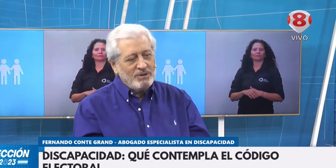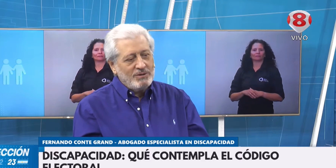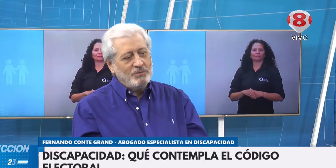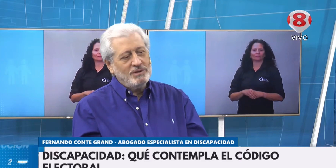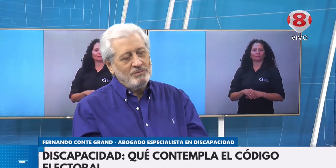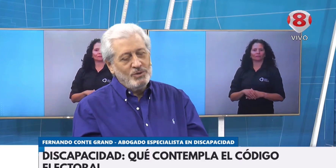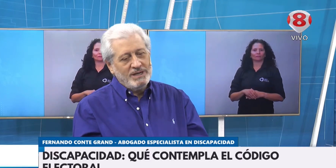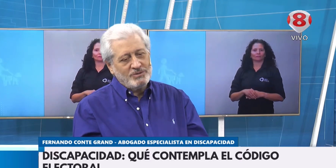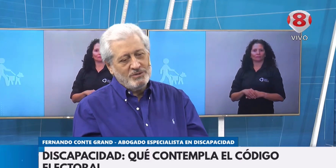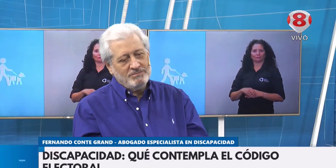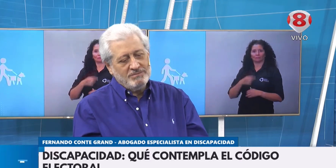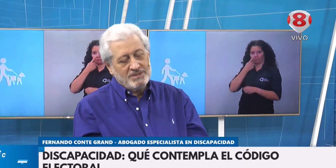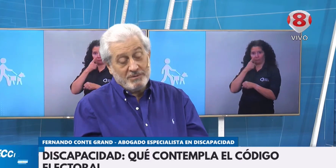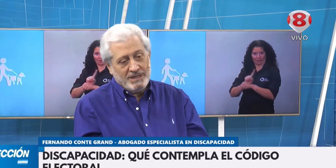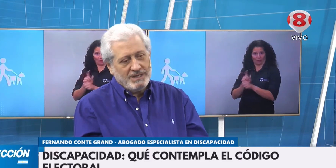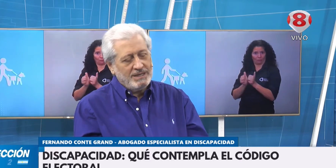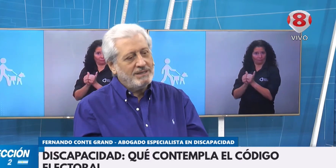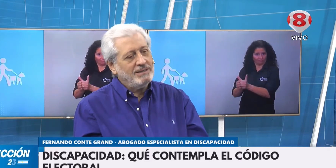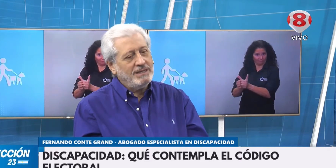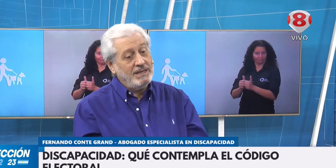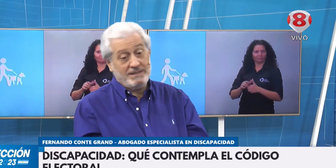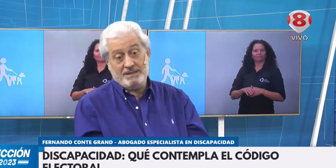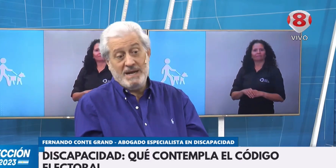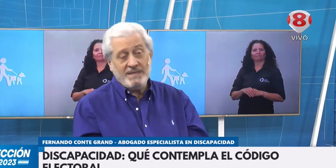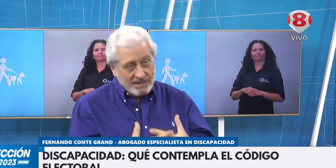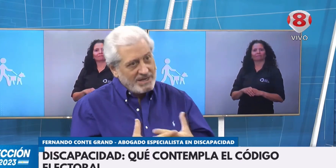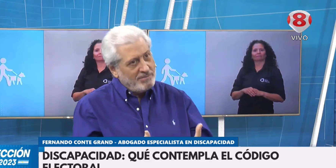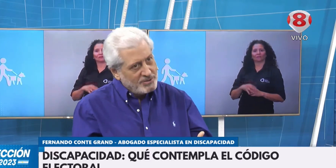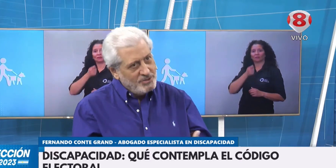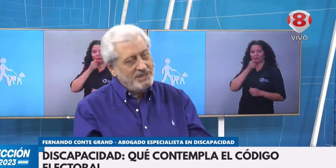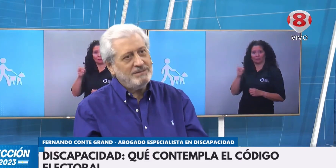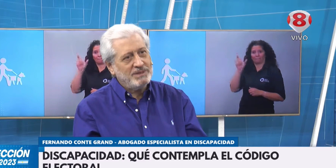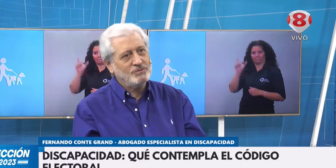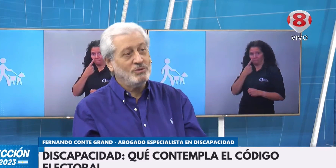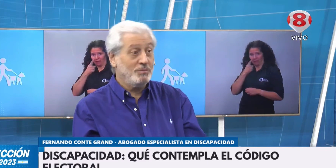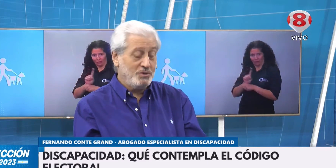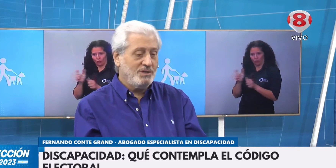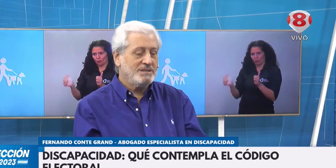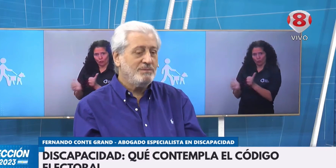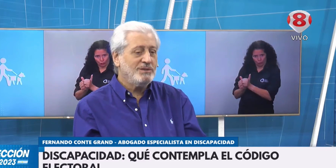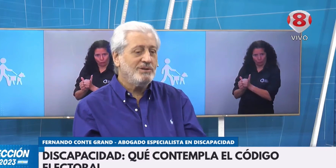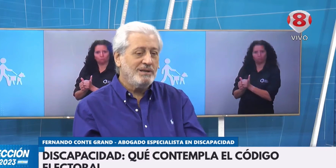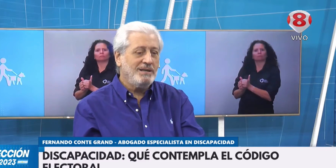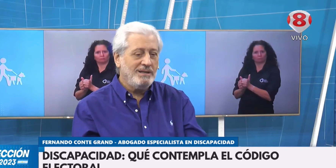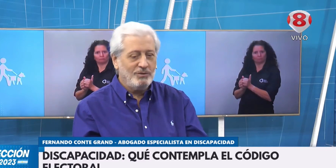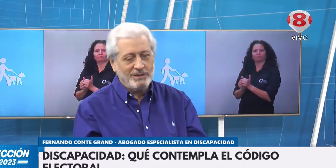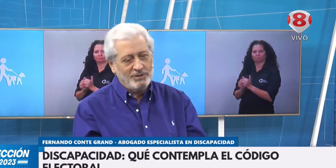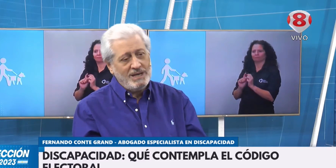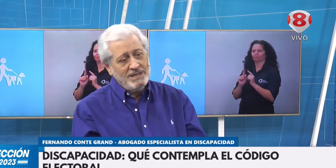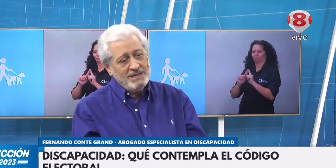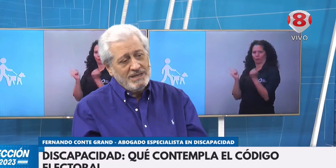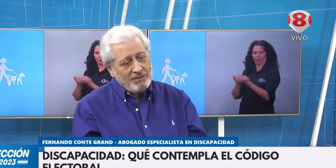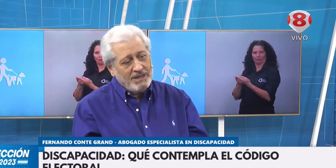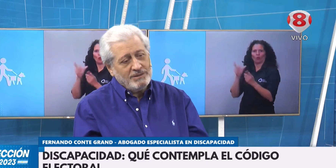solamente puede haber una vulneración severa y hasta dramática para la persona para sus emociones y sentimientos en lo